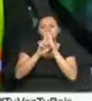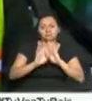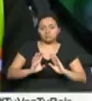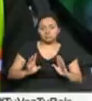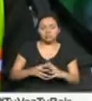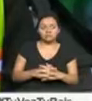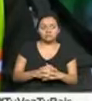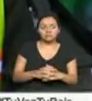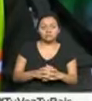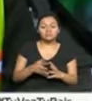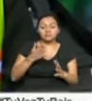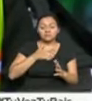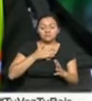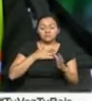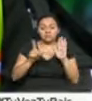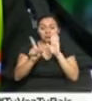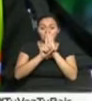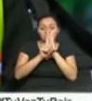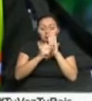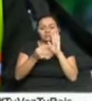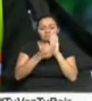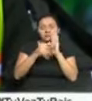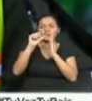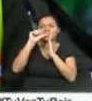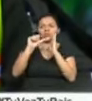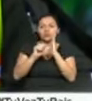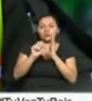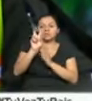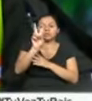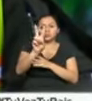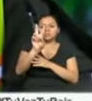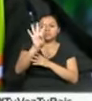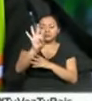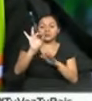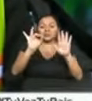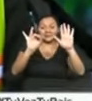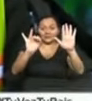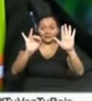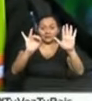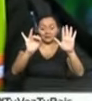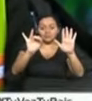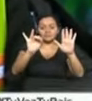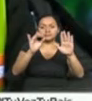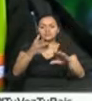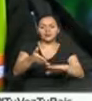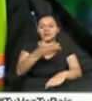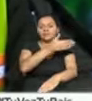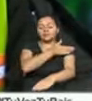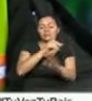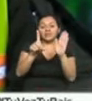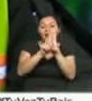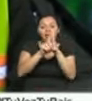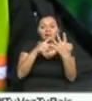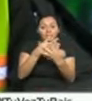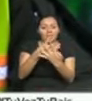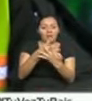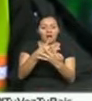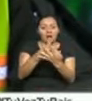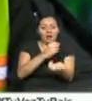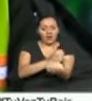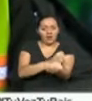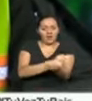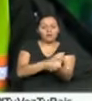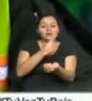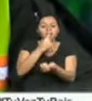Existe en el Código Integral Penal, en el artículo 247 que mencionaba anteriormente el compañero, las sanciones